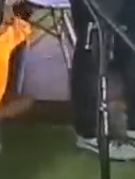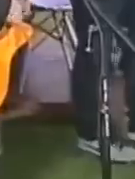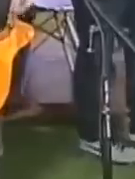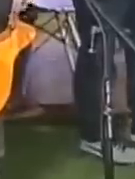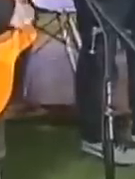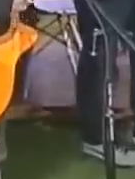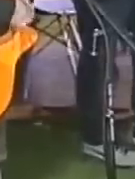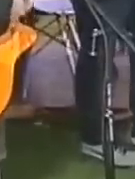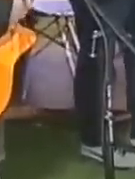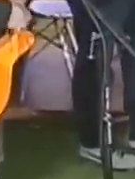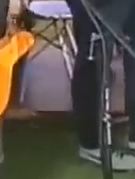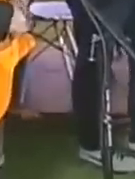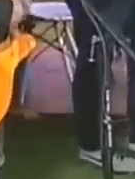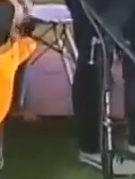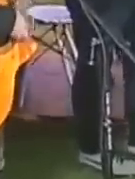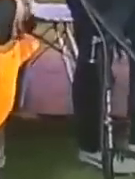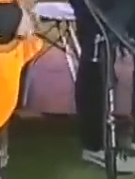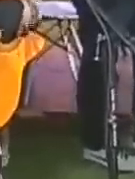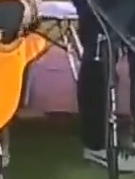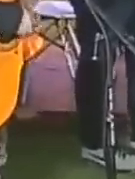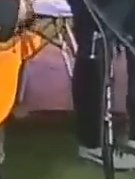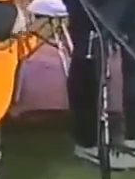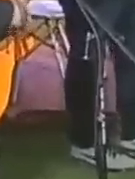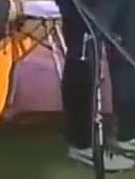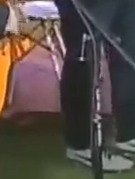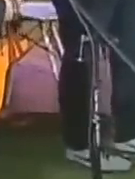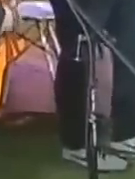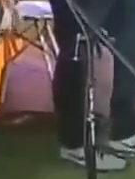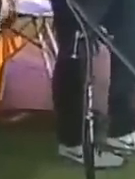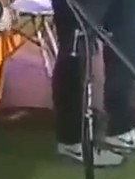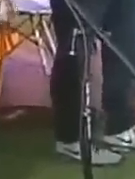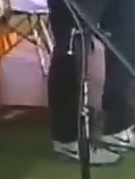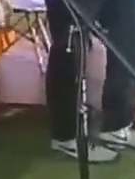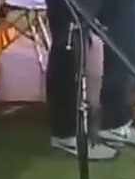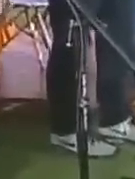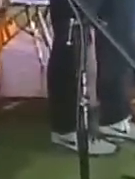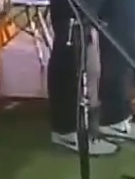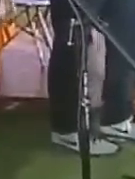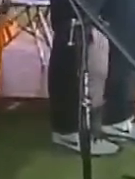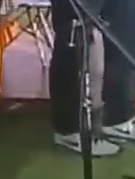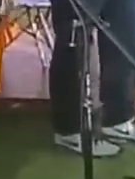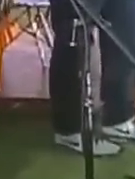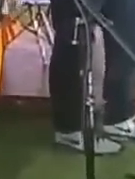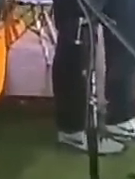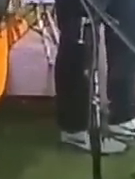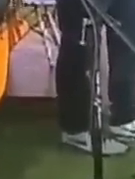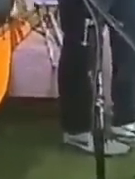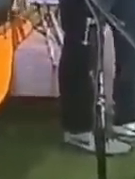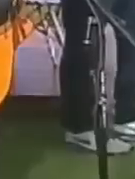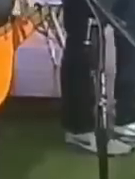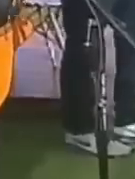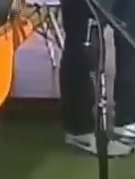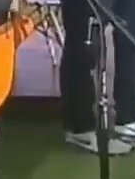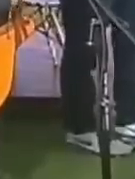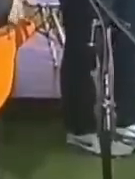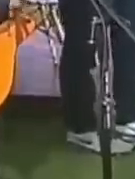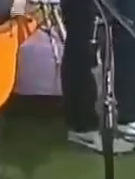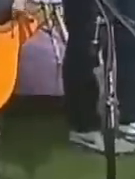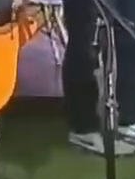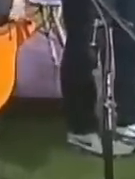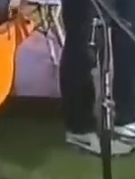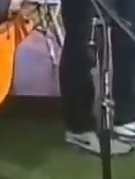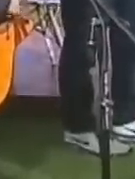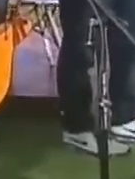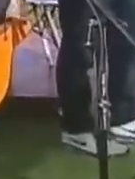la revolución bolivariana, pero que a través de un pueblo creativo, de un pueblo en batalla, ha dado bastantes pasos